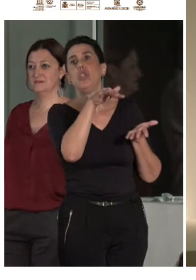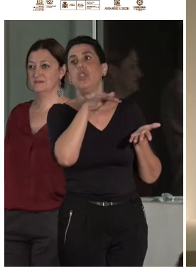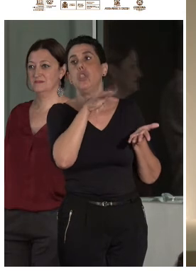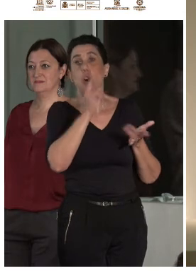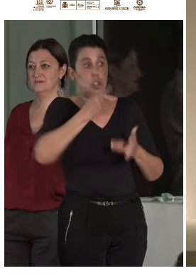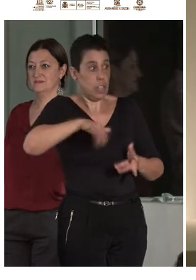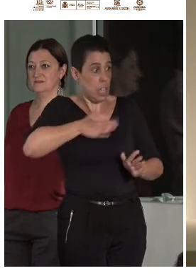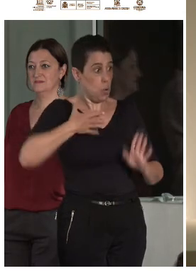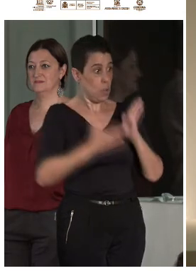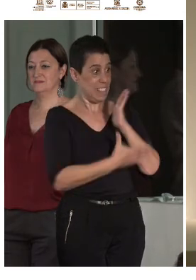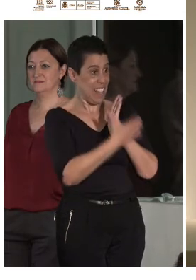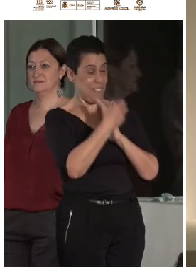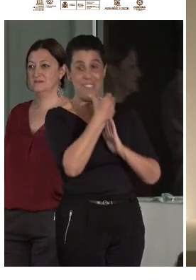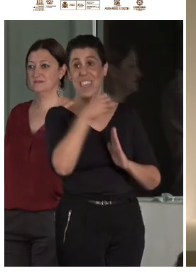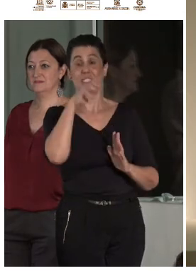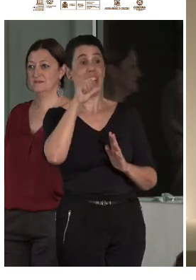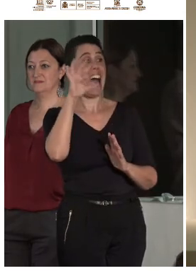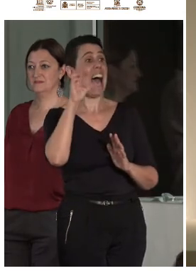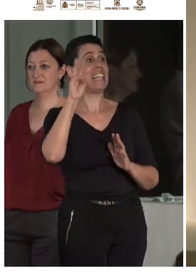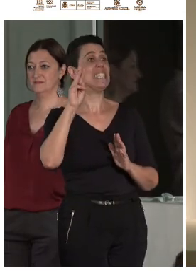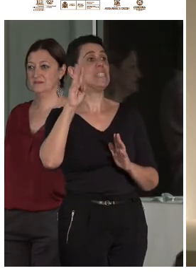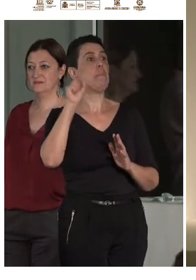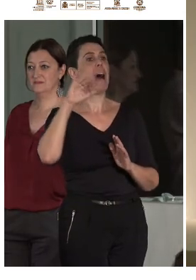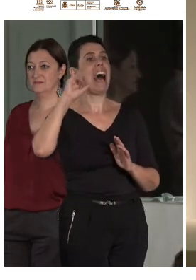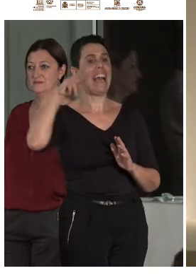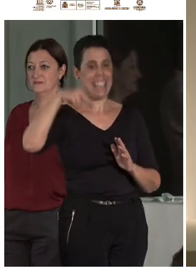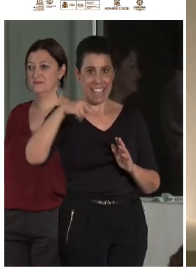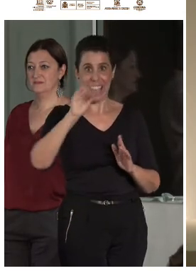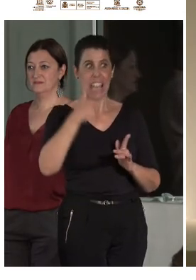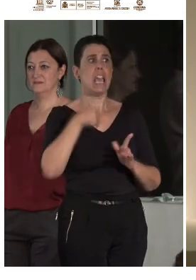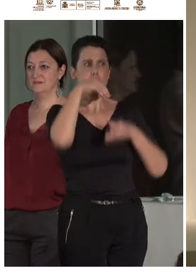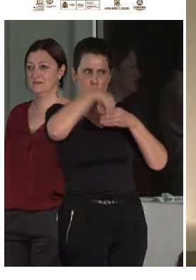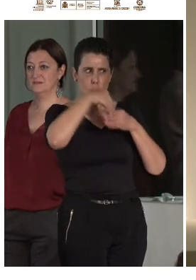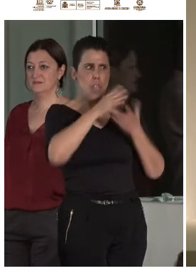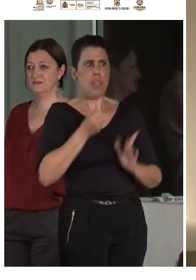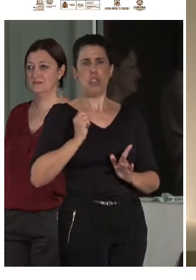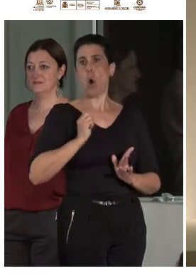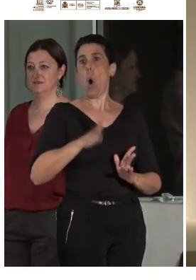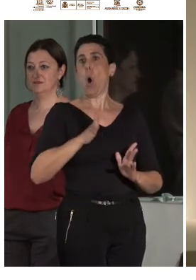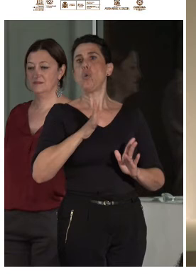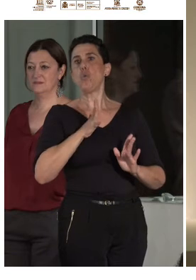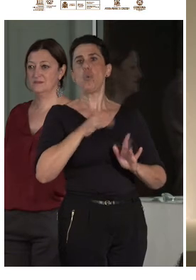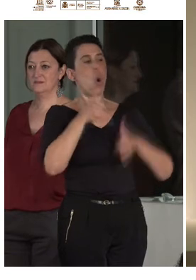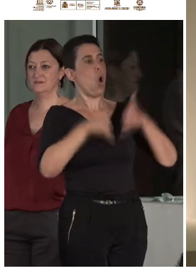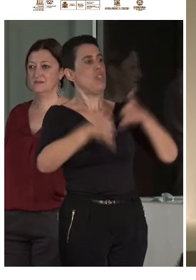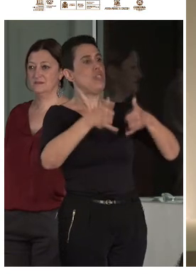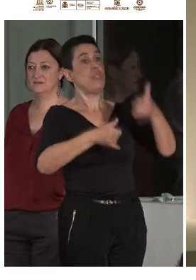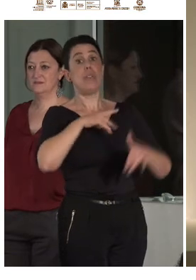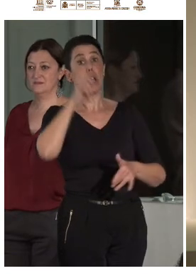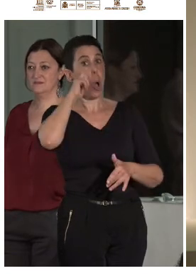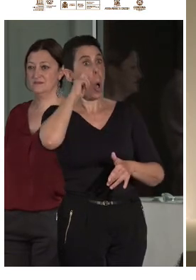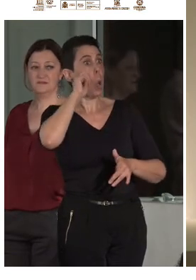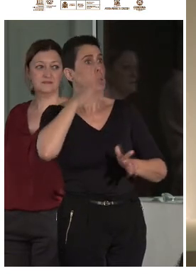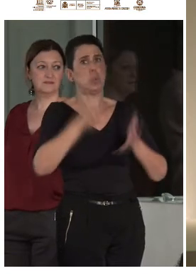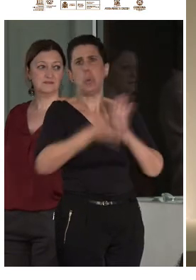nuestra Federación Aspaín, por ejemplo, también tiene un club de cicloturismo. Con las handbikes se van por ahí